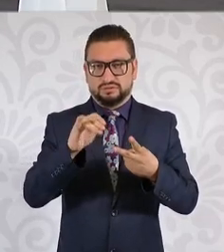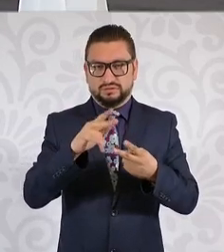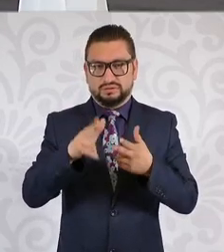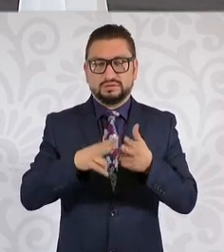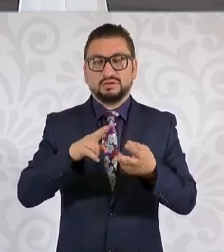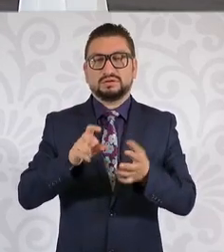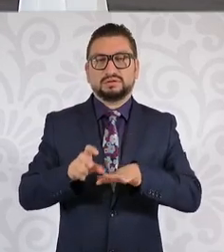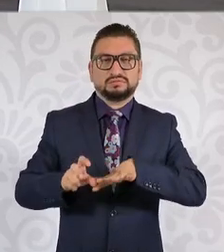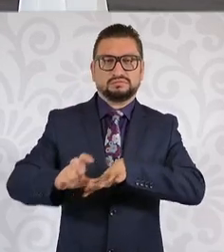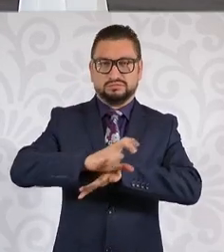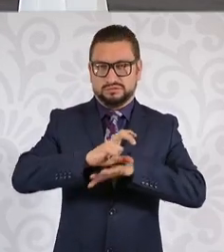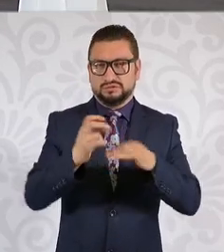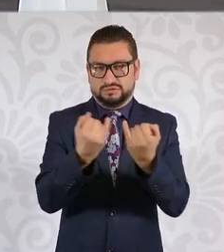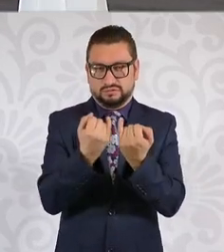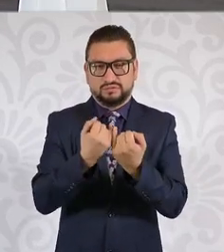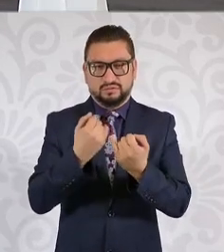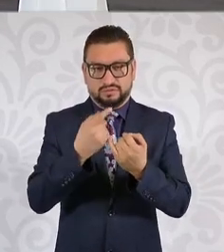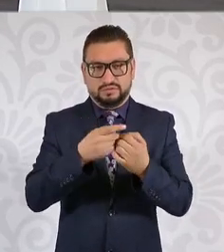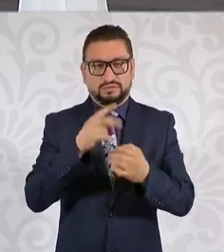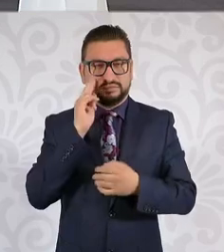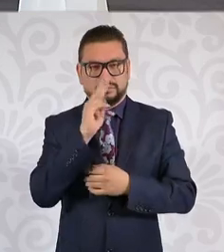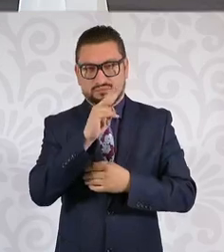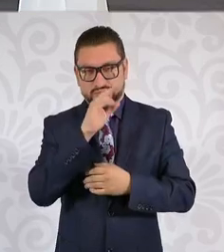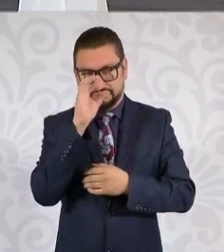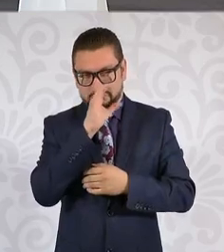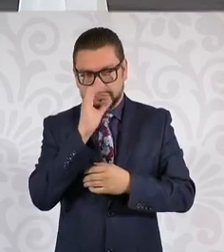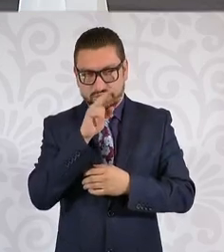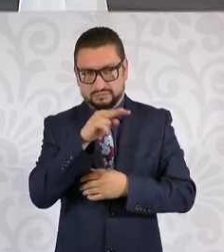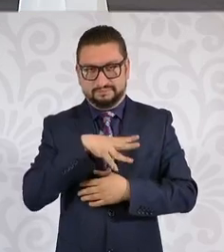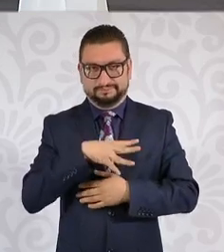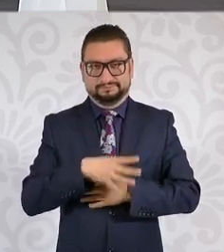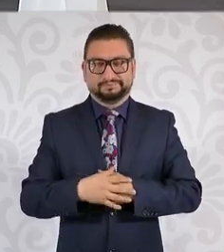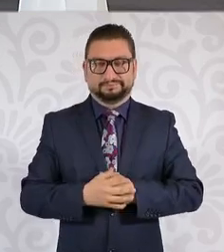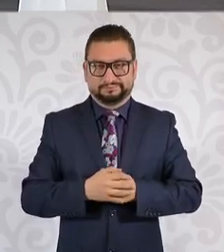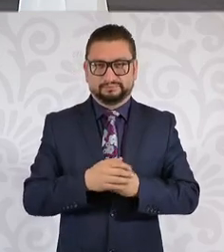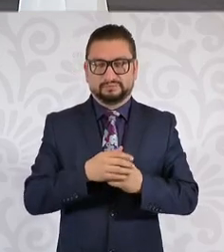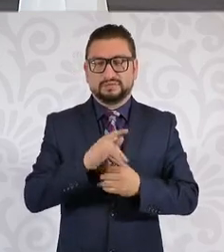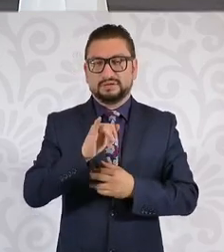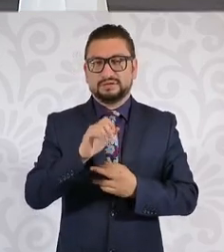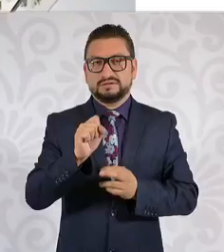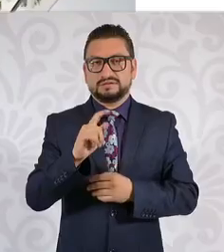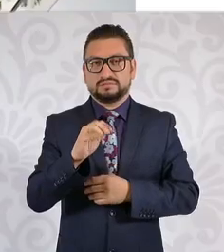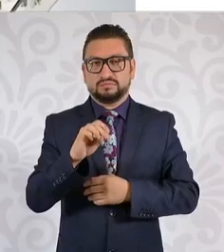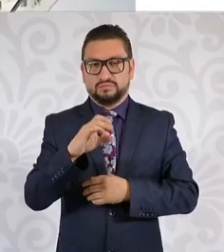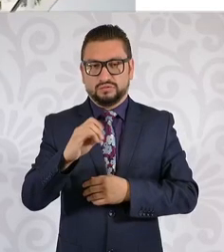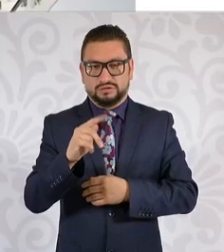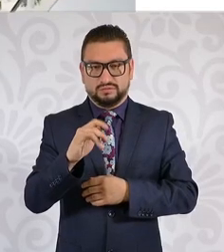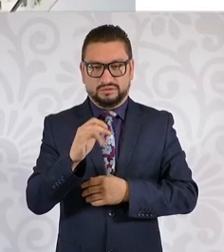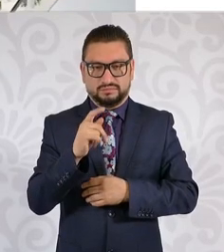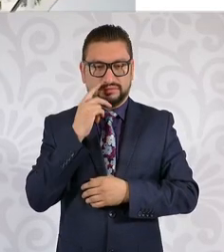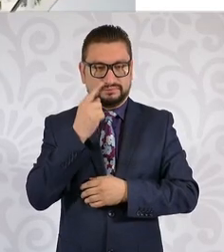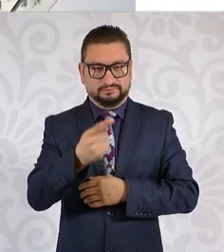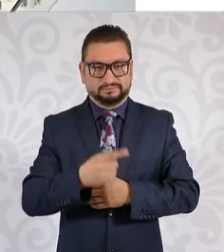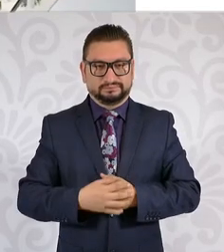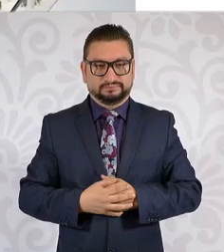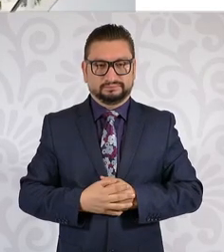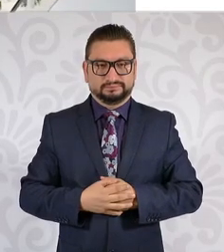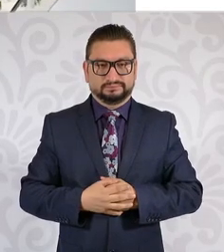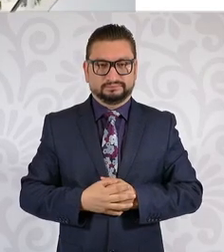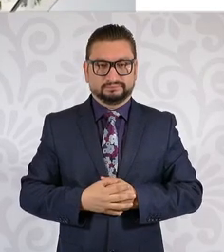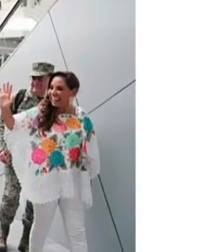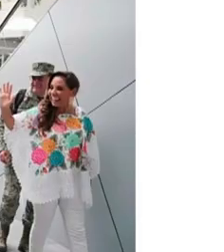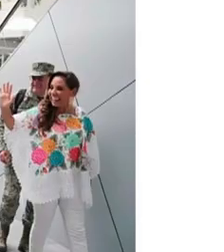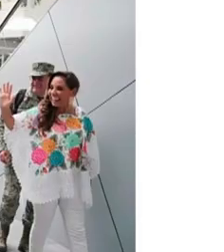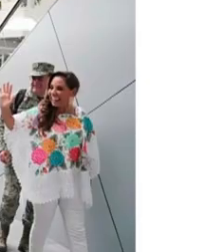una imagen del Tren del Istmo de Tehuantepec, que da servicio de pasajeros, no solo servicio de carga. La que sigue, por